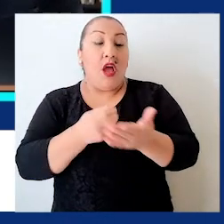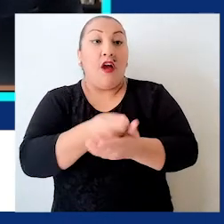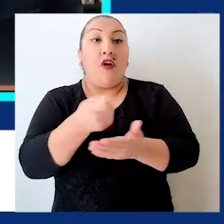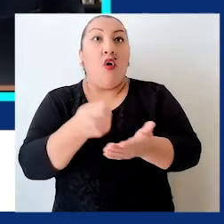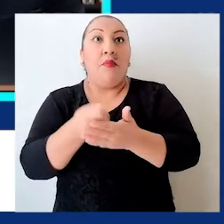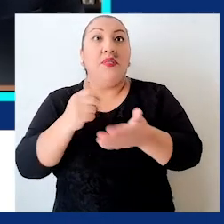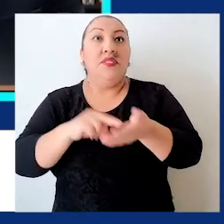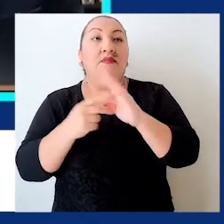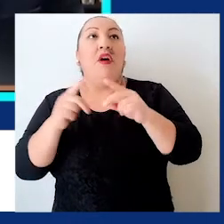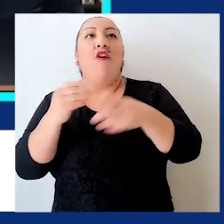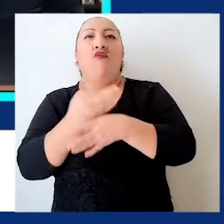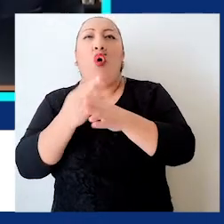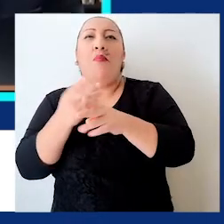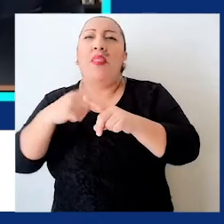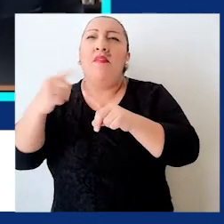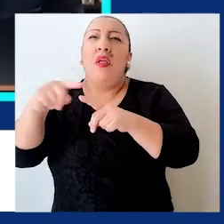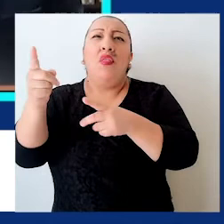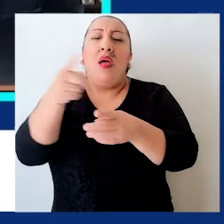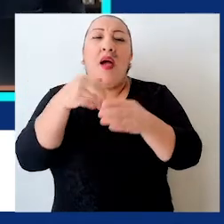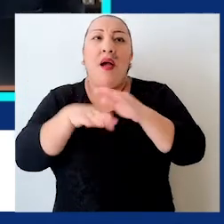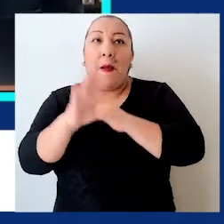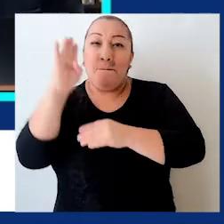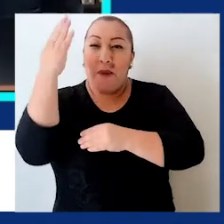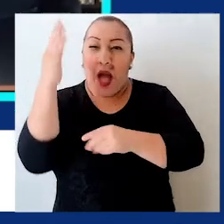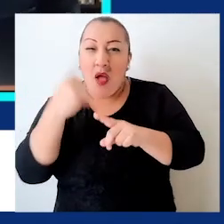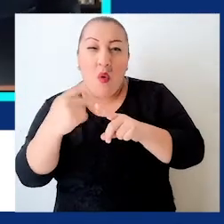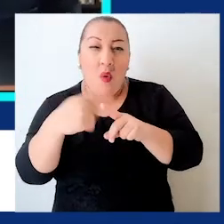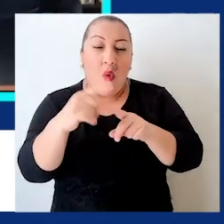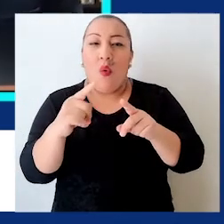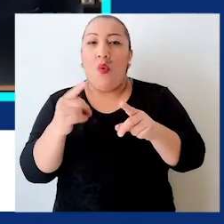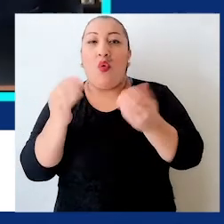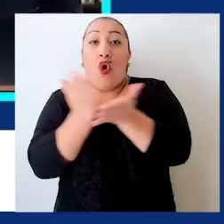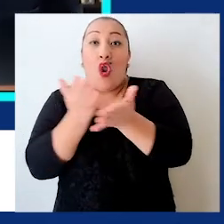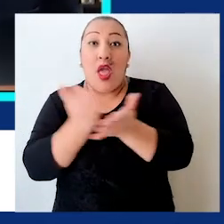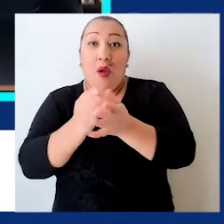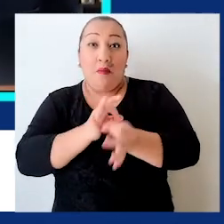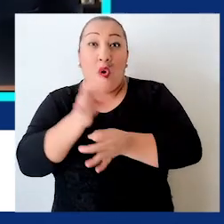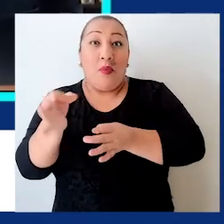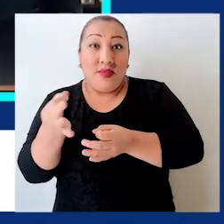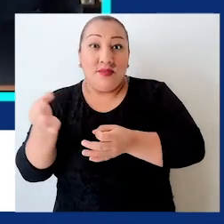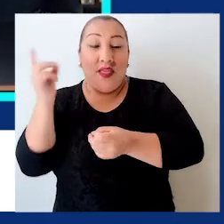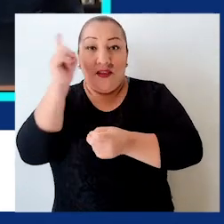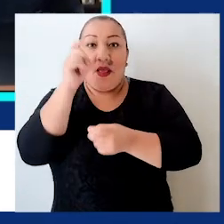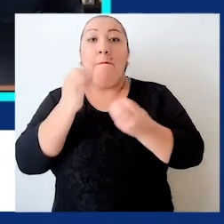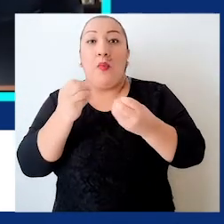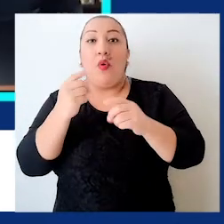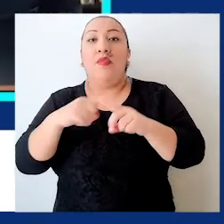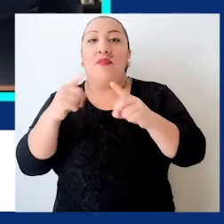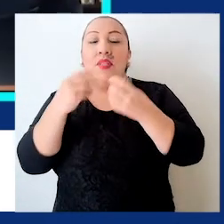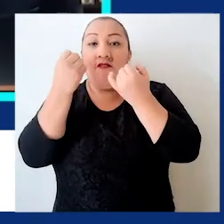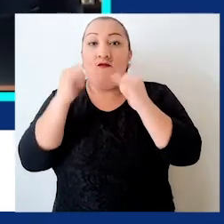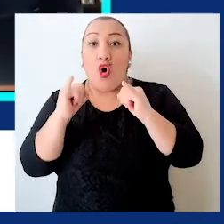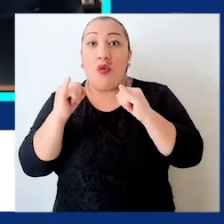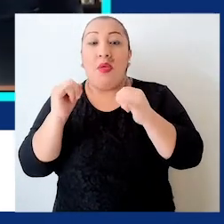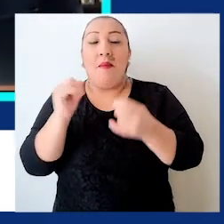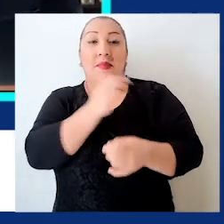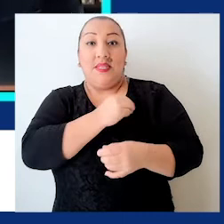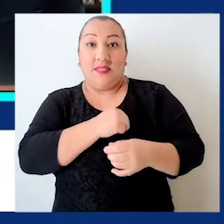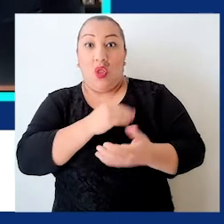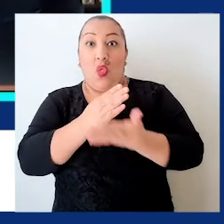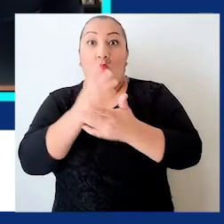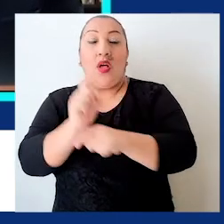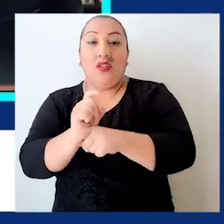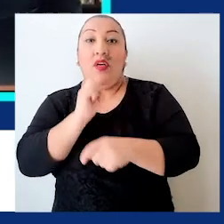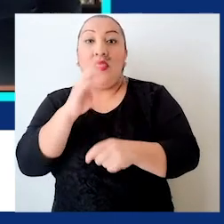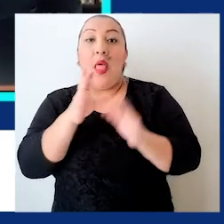los kits de higiene en las escuelas rurales, más aún cuando diversos informes del Ministerio de Educación, incluso